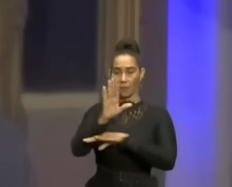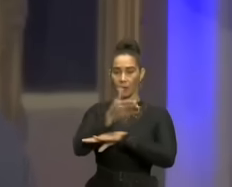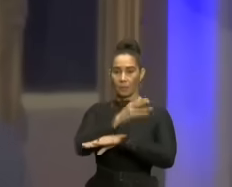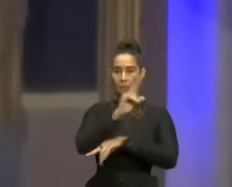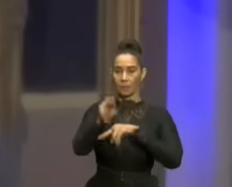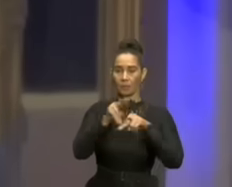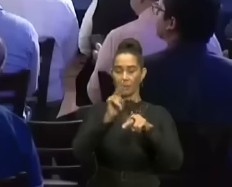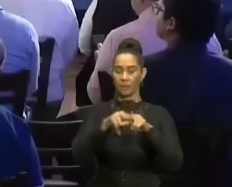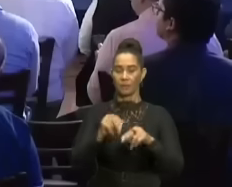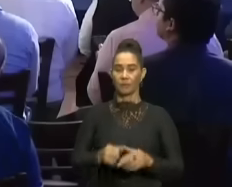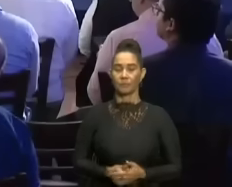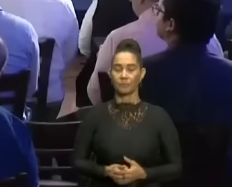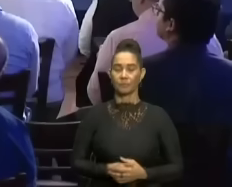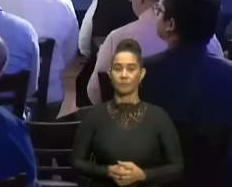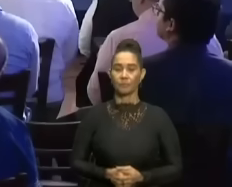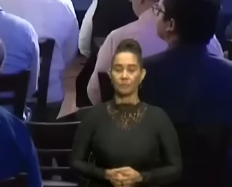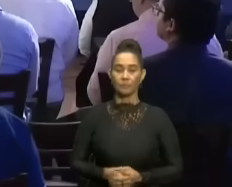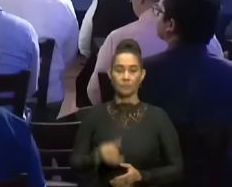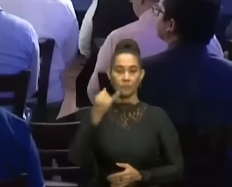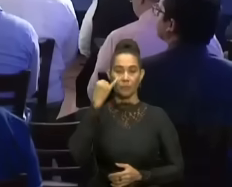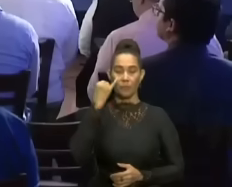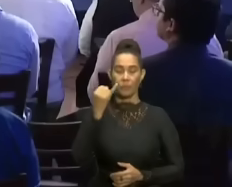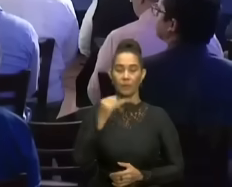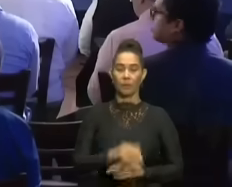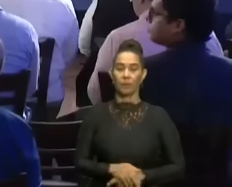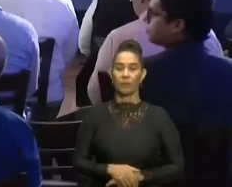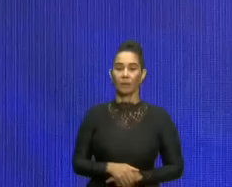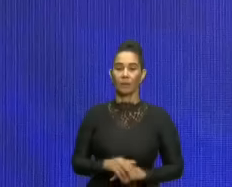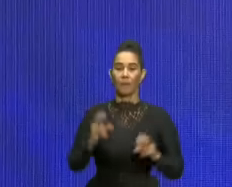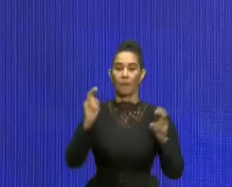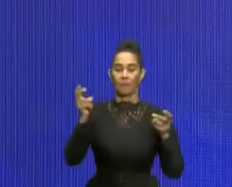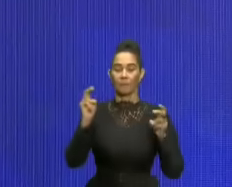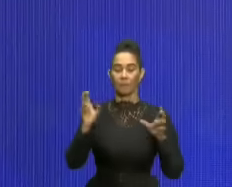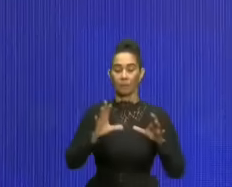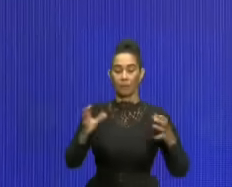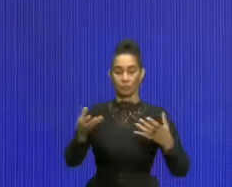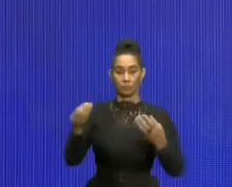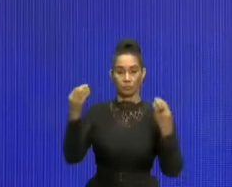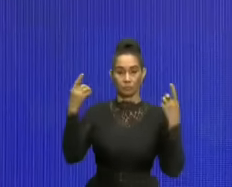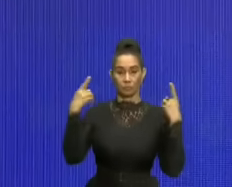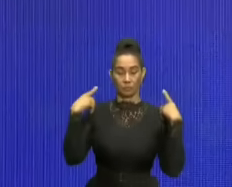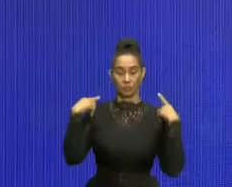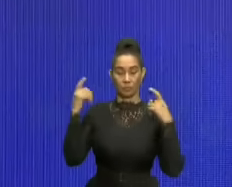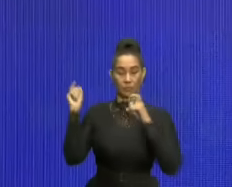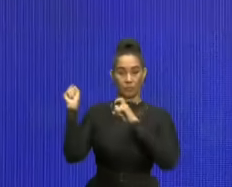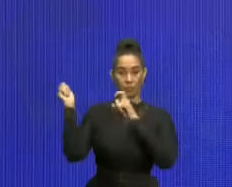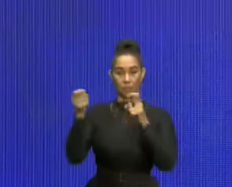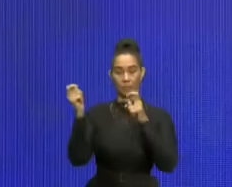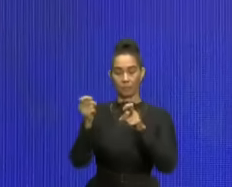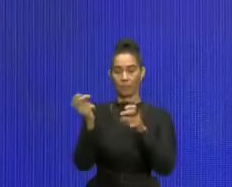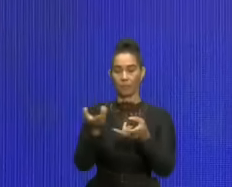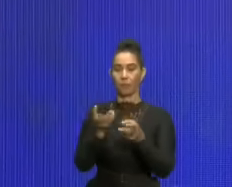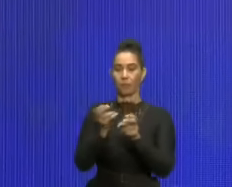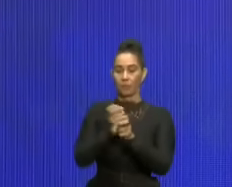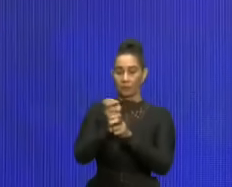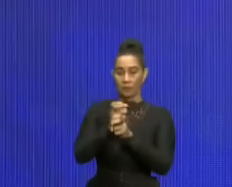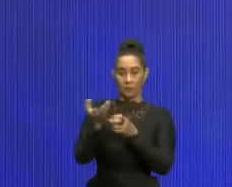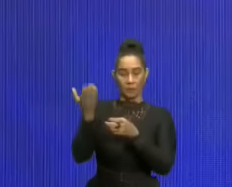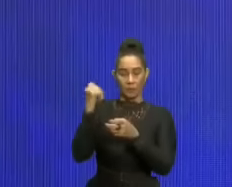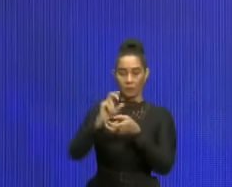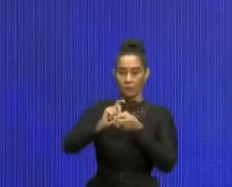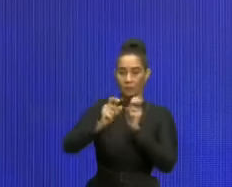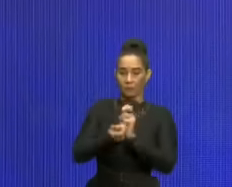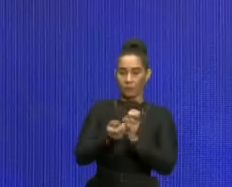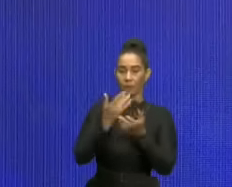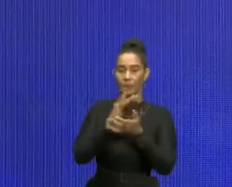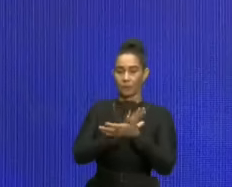Nacional? Miren, sobre el tema de los estadios, nosotros hemos arreglado cantidad de estadios medianos y pequeños.